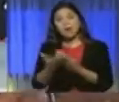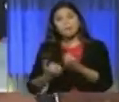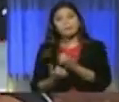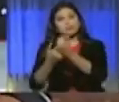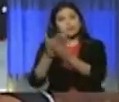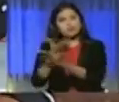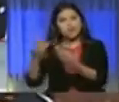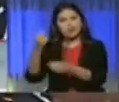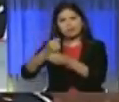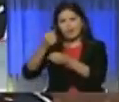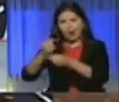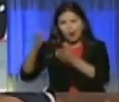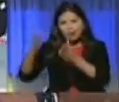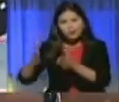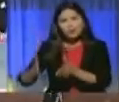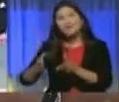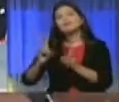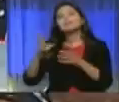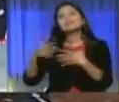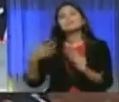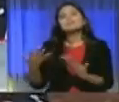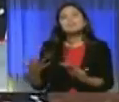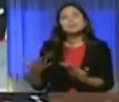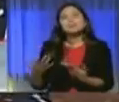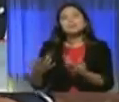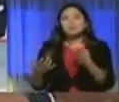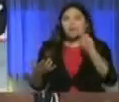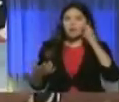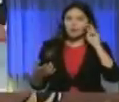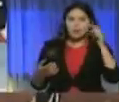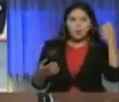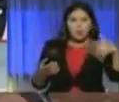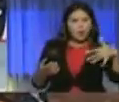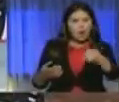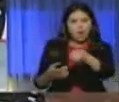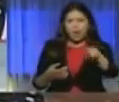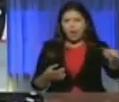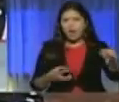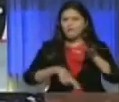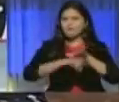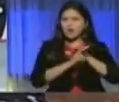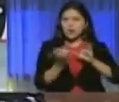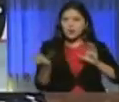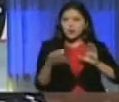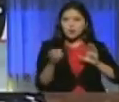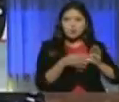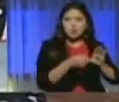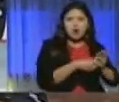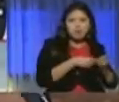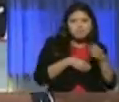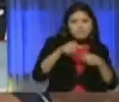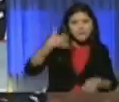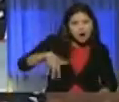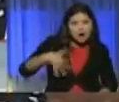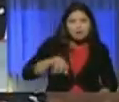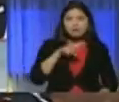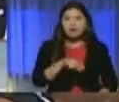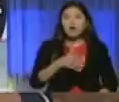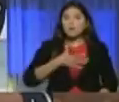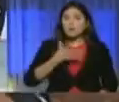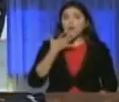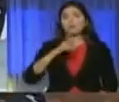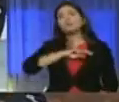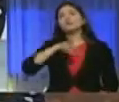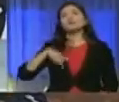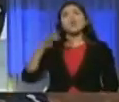al tema de la especulación, el bachaquerismo, como lo decíamos. Nosotras las mujeres,